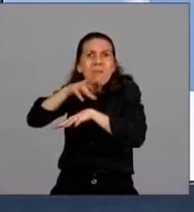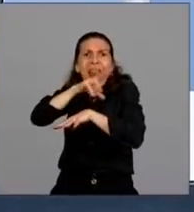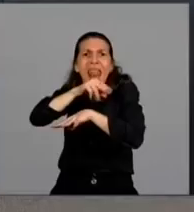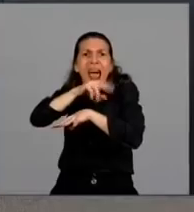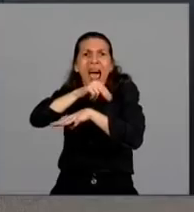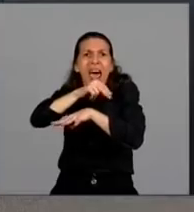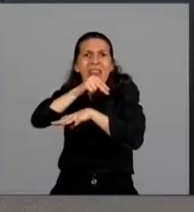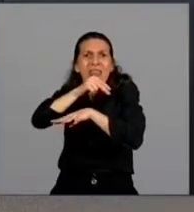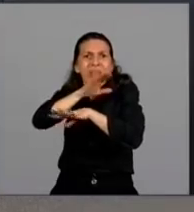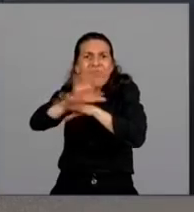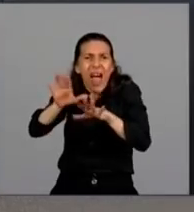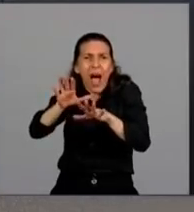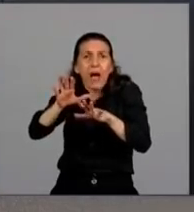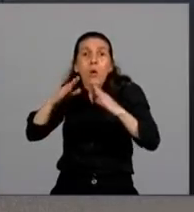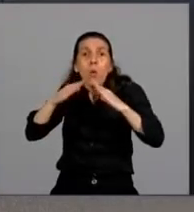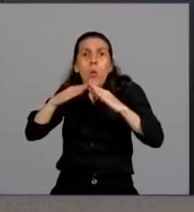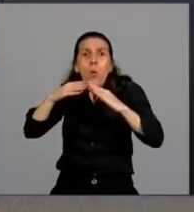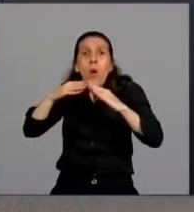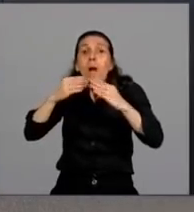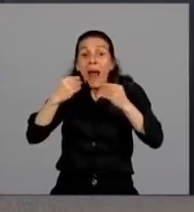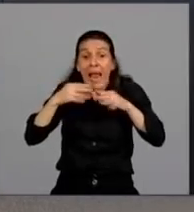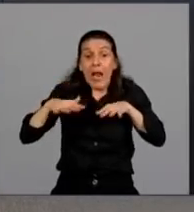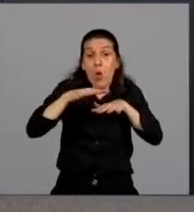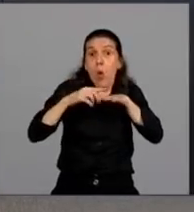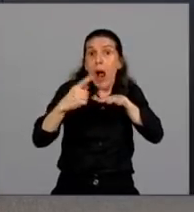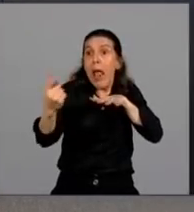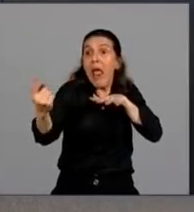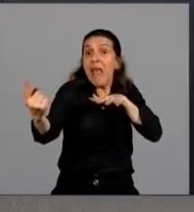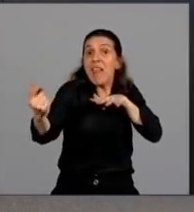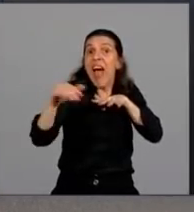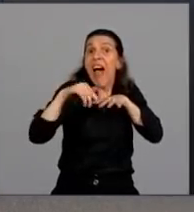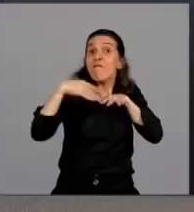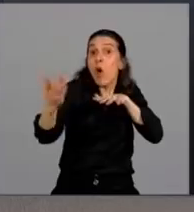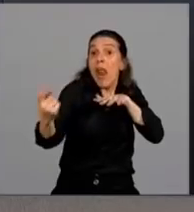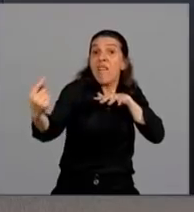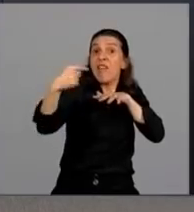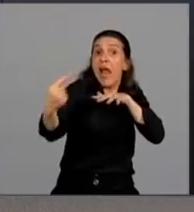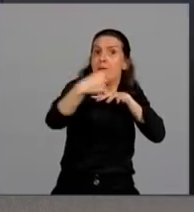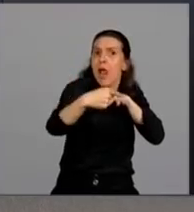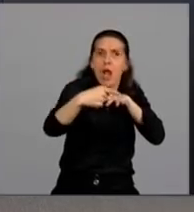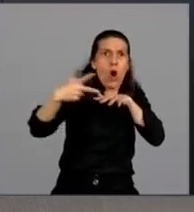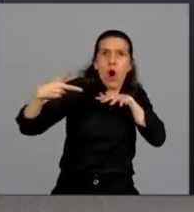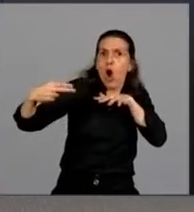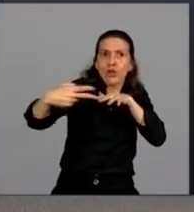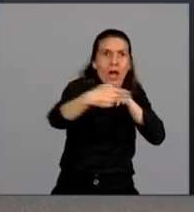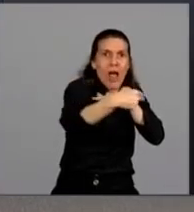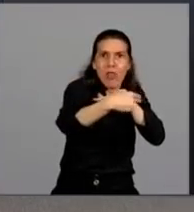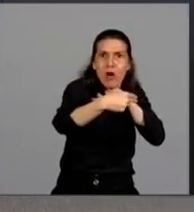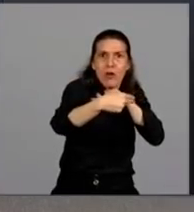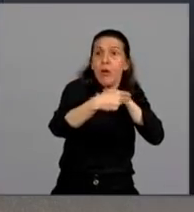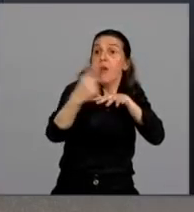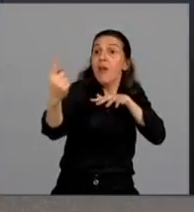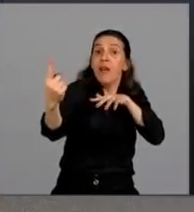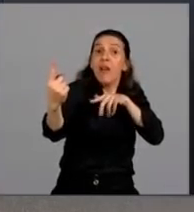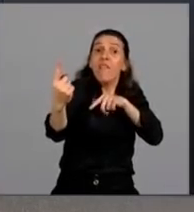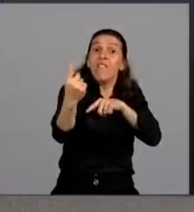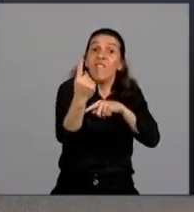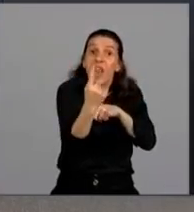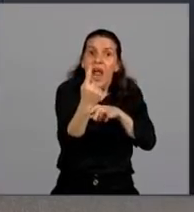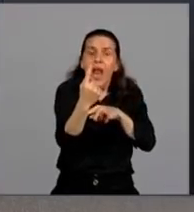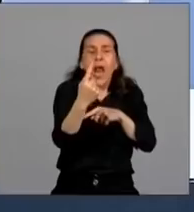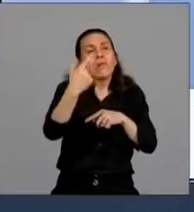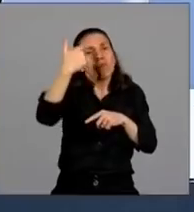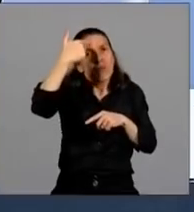Barrera sanitaria muy fuerte para que no entren contagiados. A cada uno que entraba se le tomaba la temperatura, se le